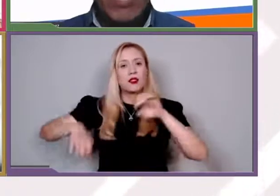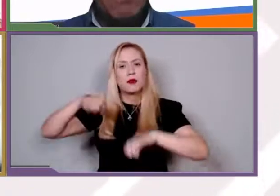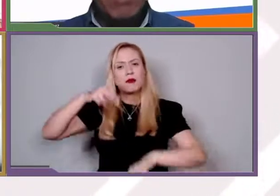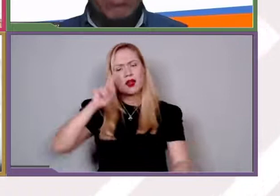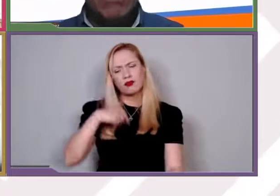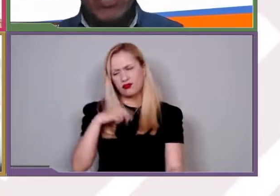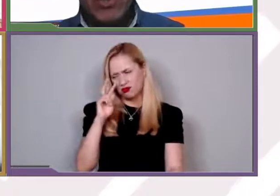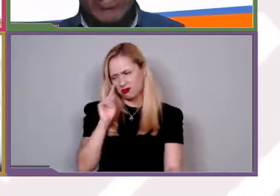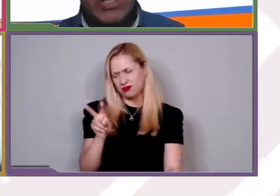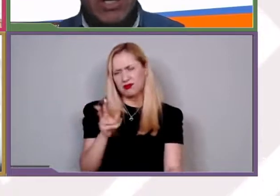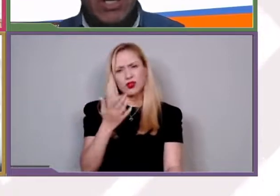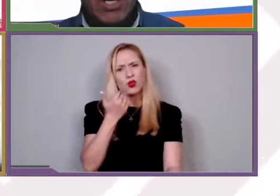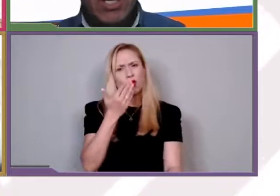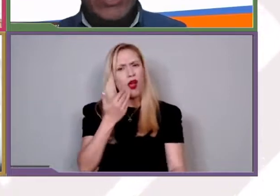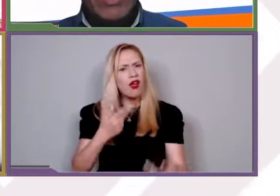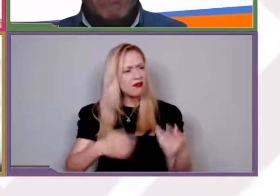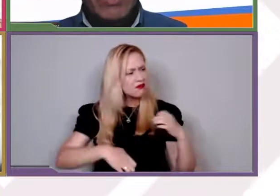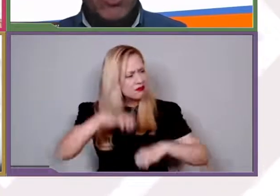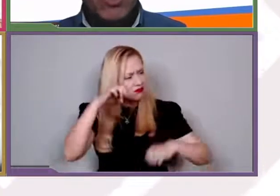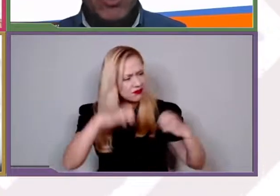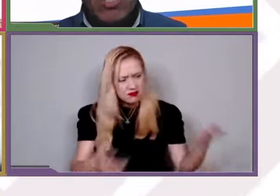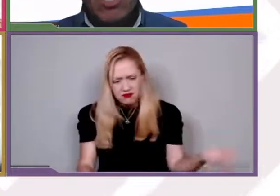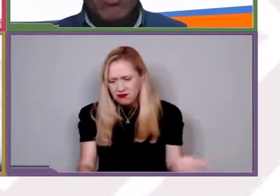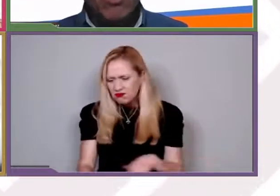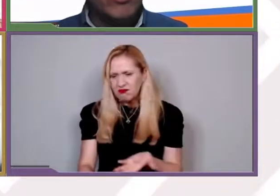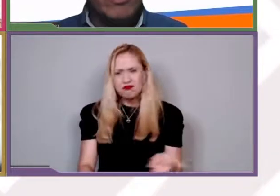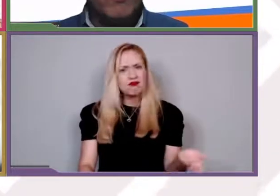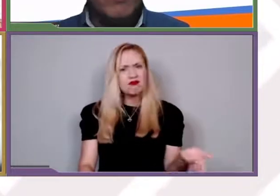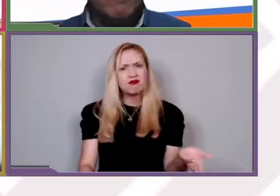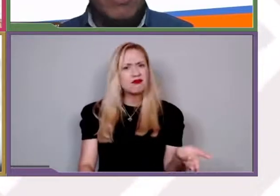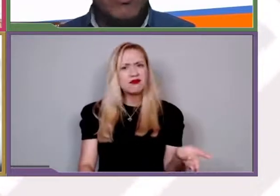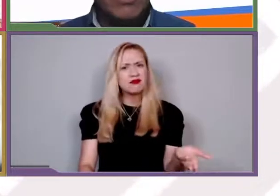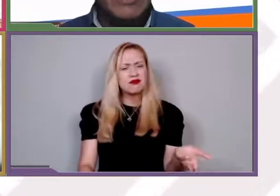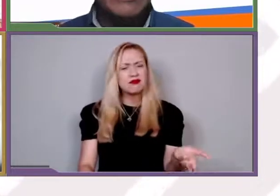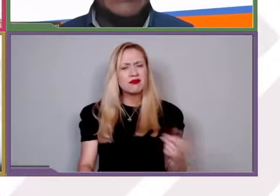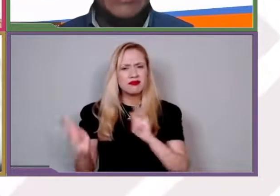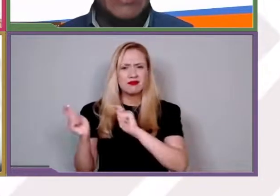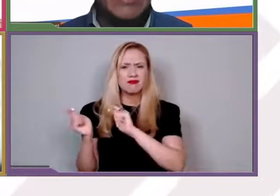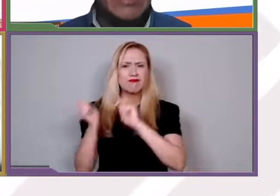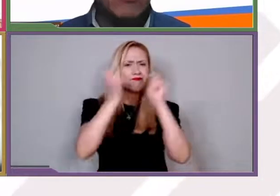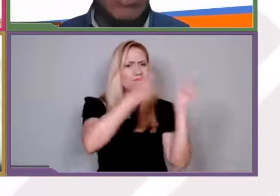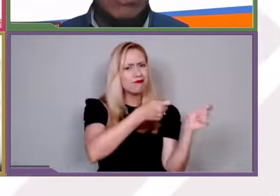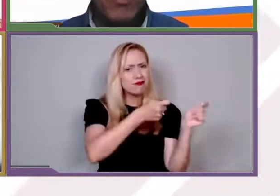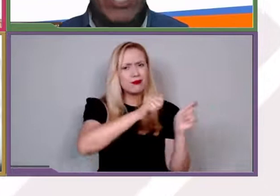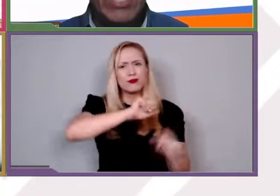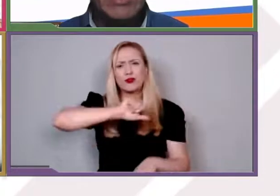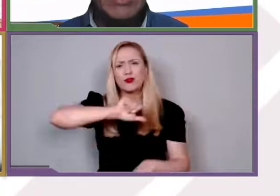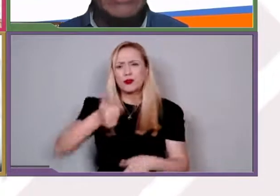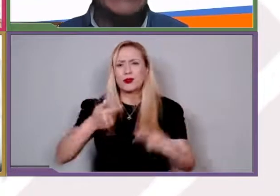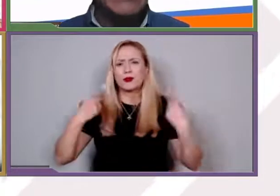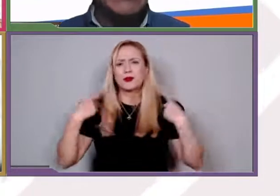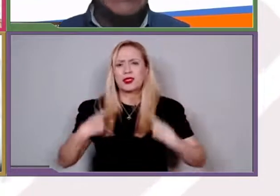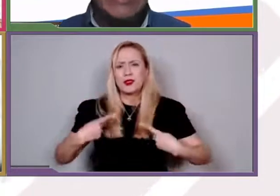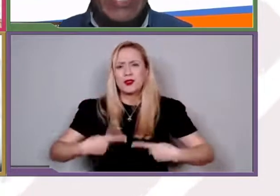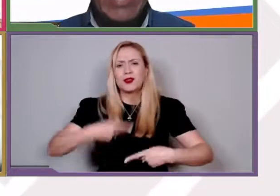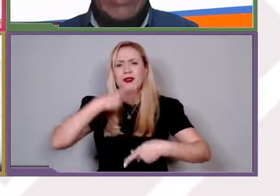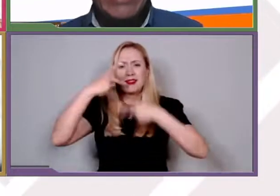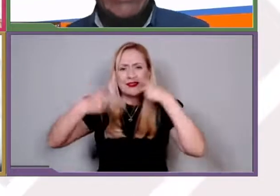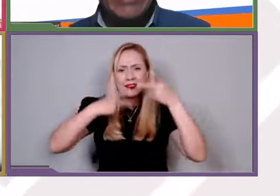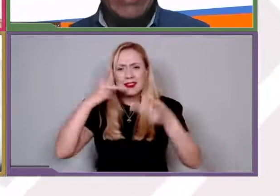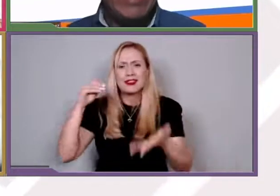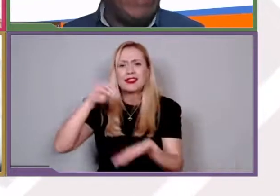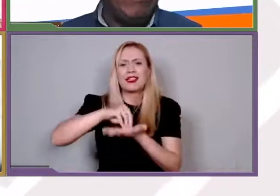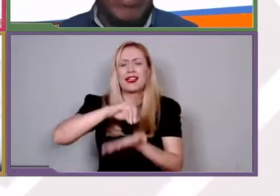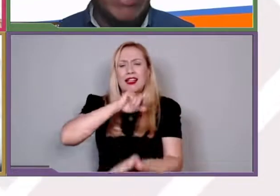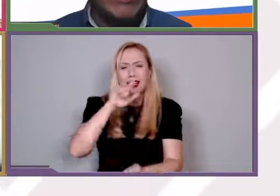es que nunca hay personas mayores. Siempre son otro tipo de personas las que están generando las políticas, las